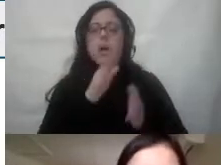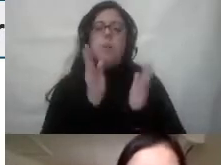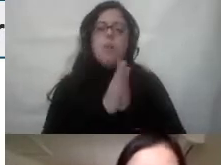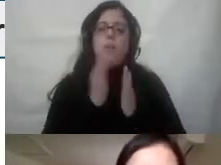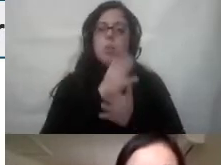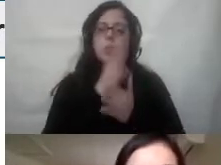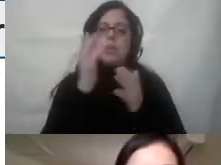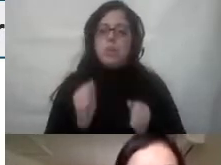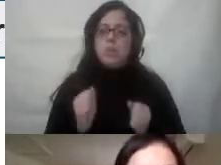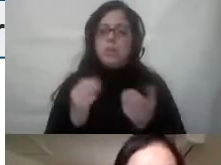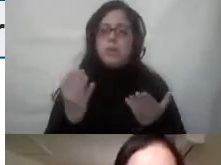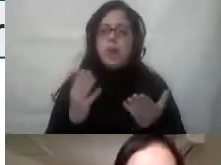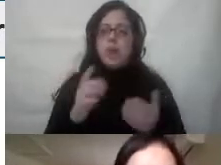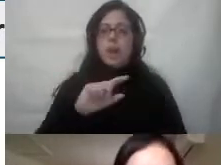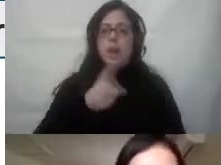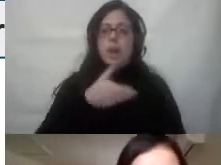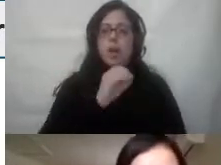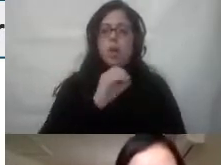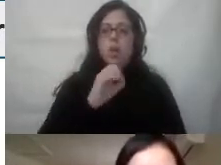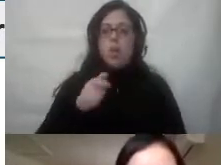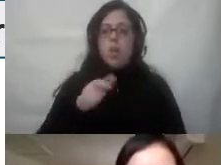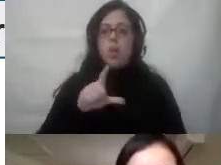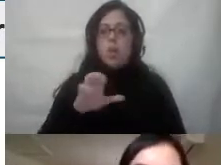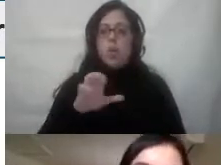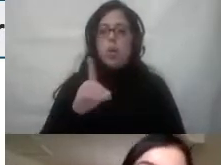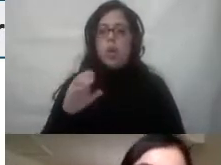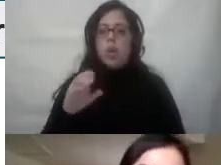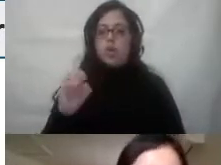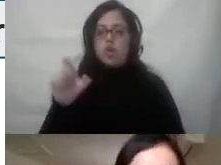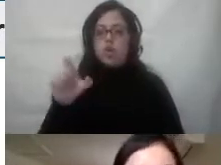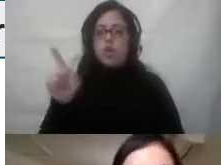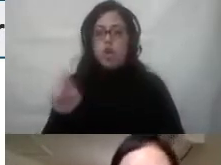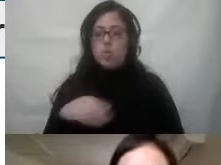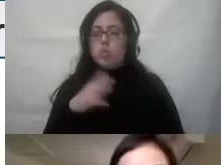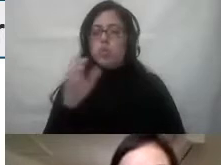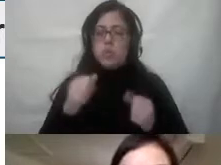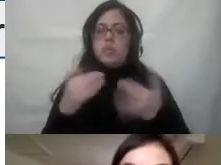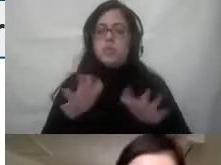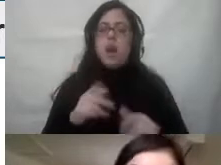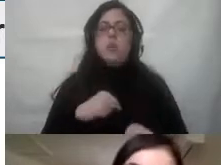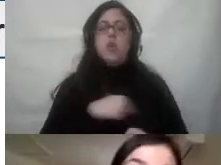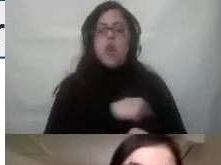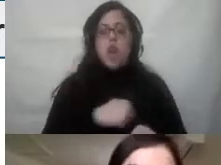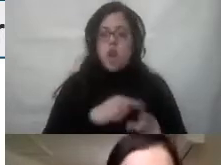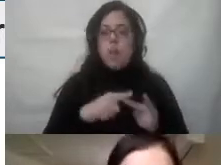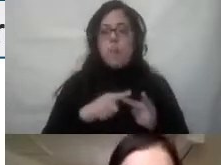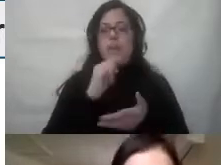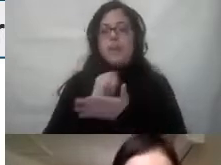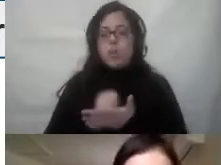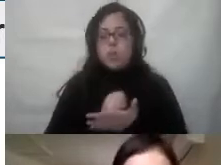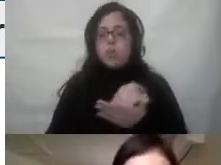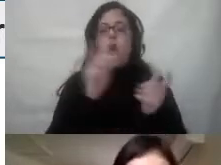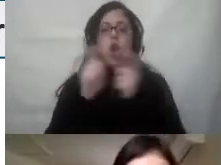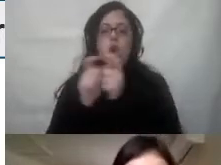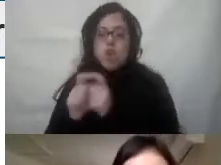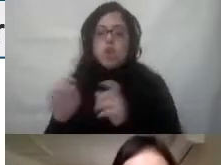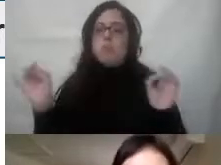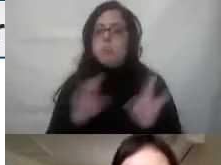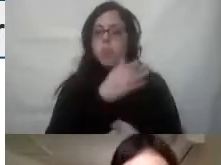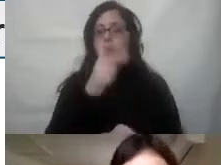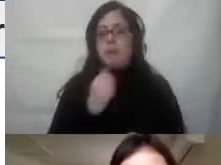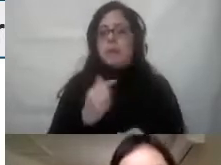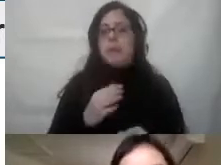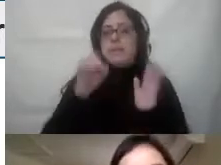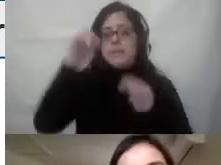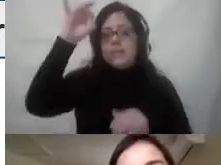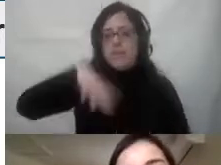el Google Doc que va a aparecer ahora, con su nombre, la institución en que trabaja y contacto, si es que quieren saber un poco más de esto.